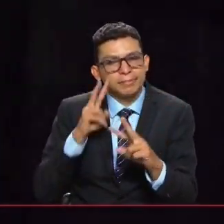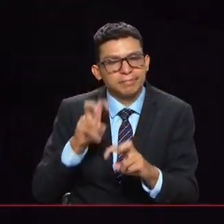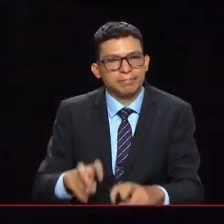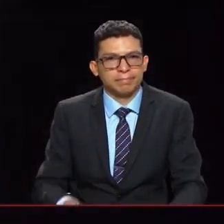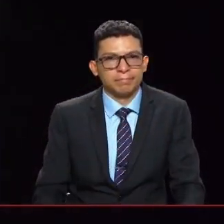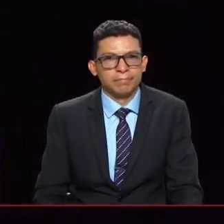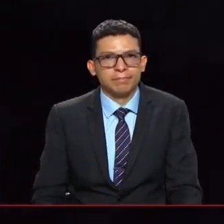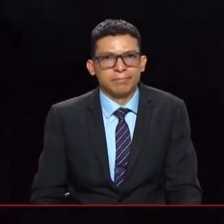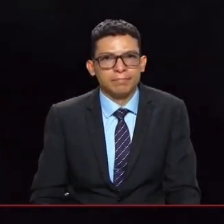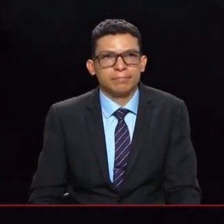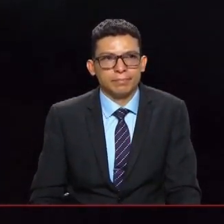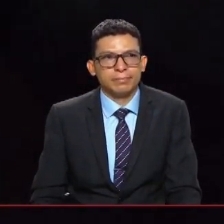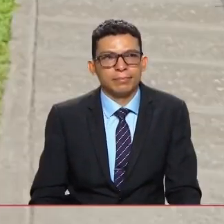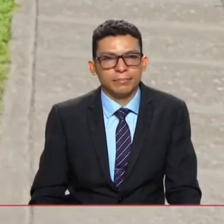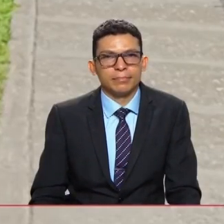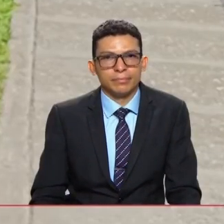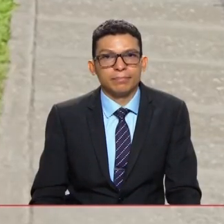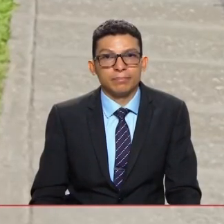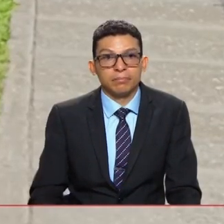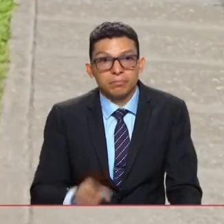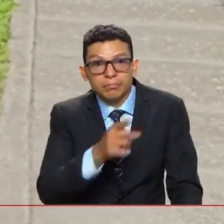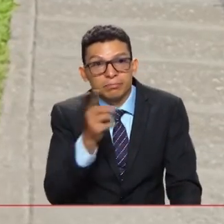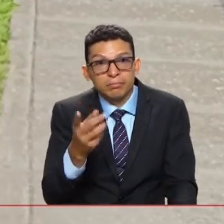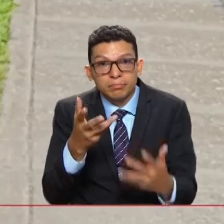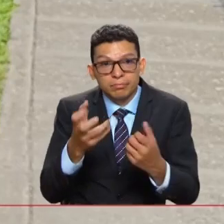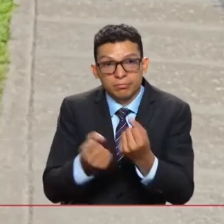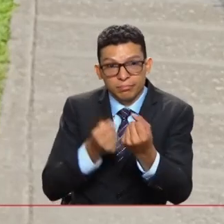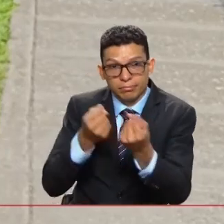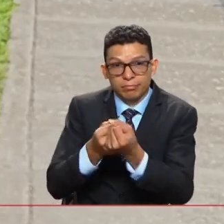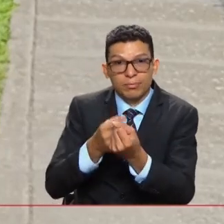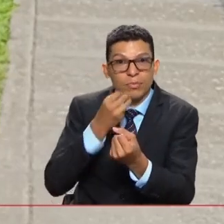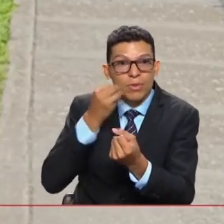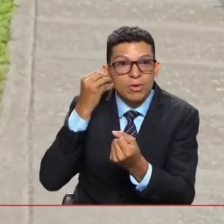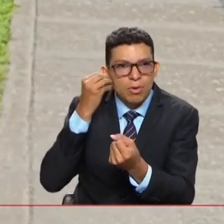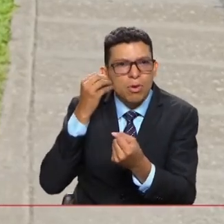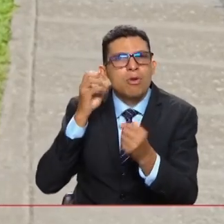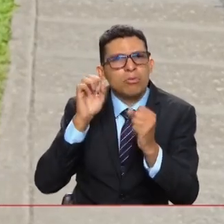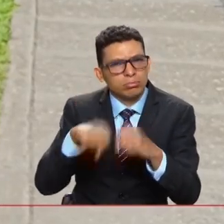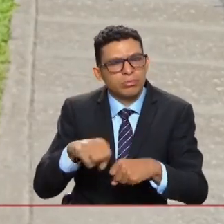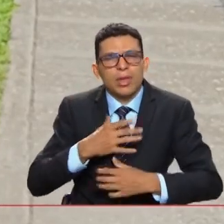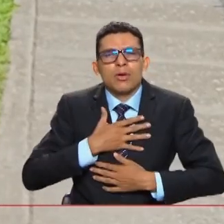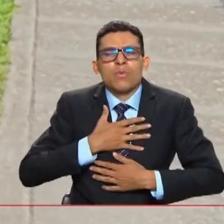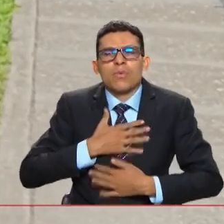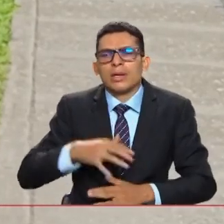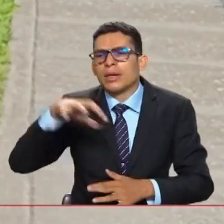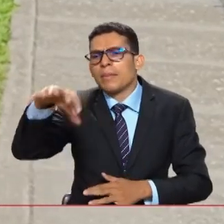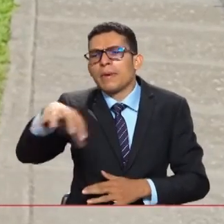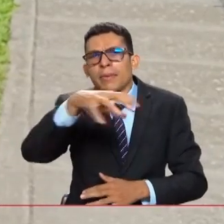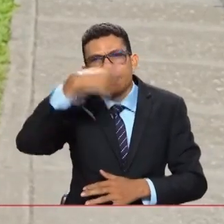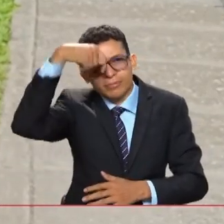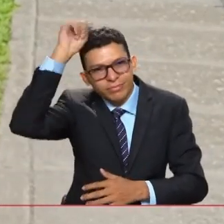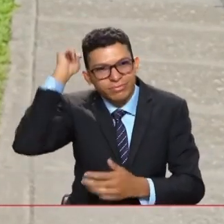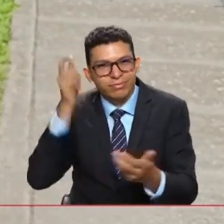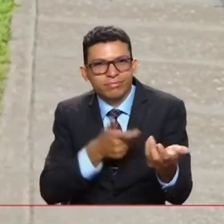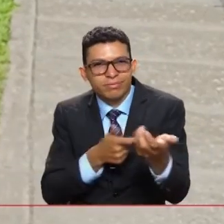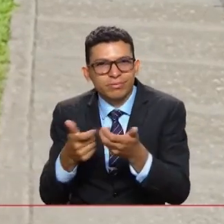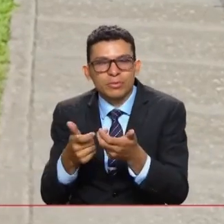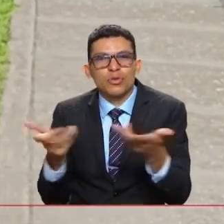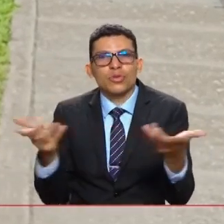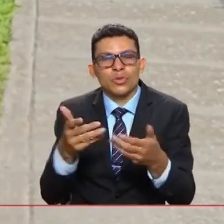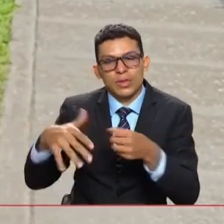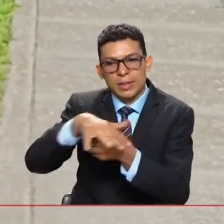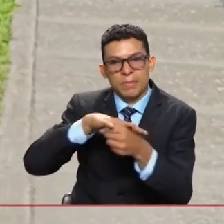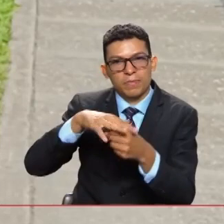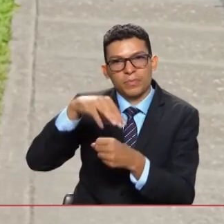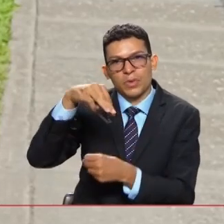conflagración. Incendio no se nos va. Quienes deseen apoyar a este hogar pueden acercarse a cualquiera de las estaciones de bomberos ubicadas en el barrio Modelo,